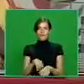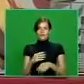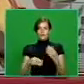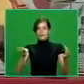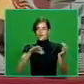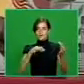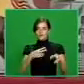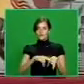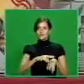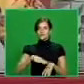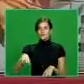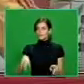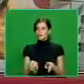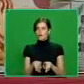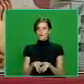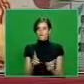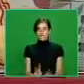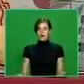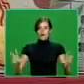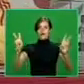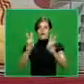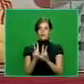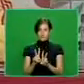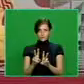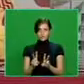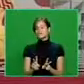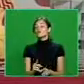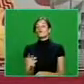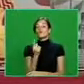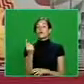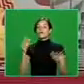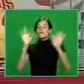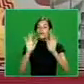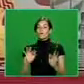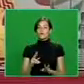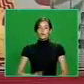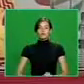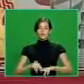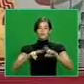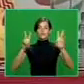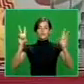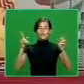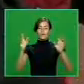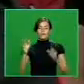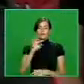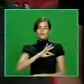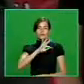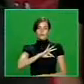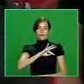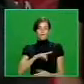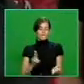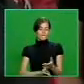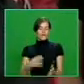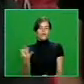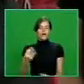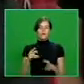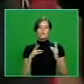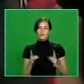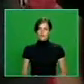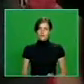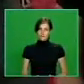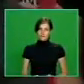orquesta infantil de valores la única forma de construir una nueva sociedad verdaderamente